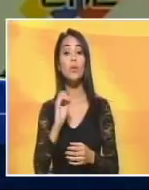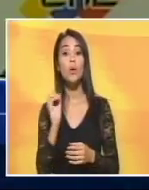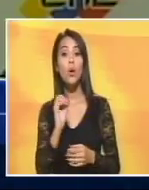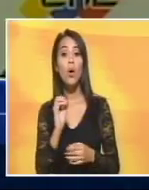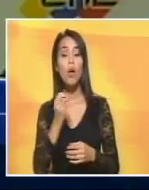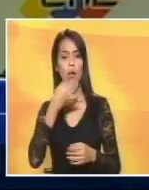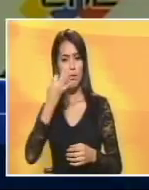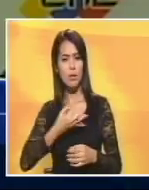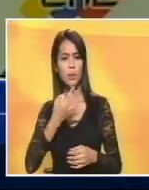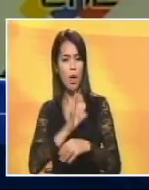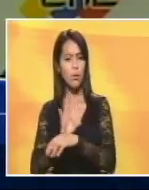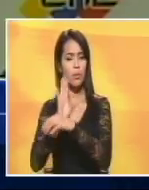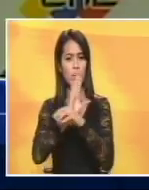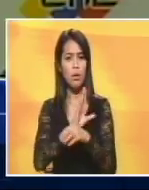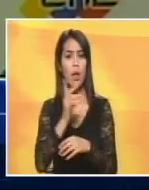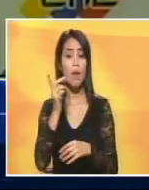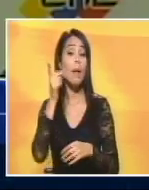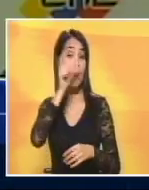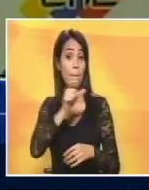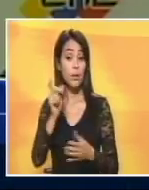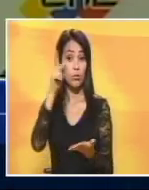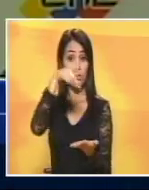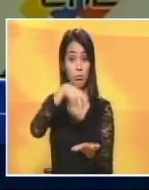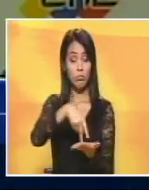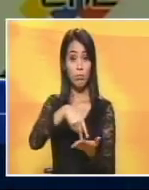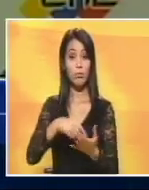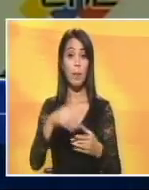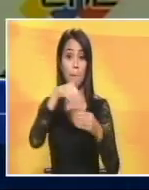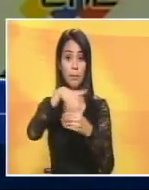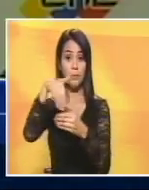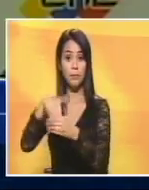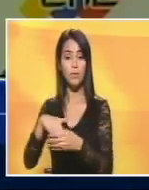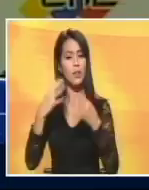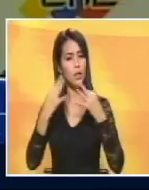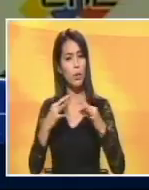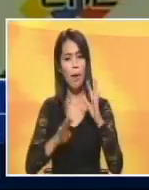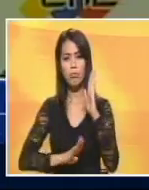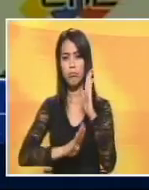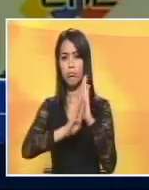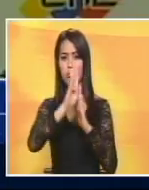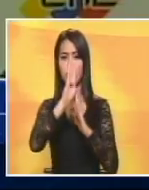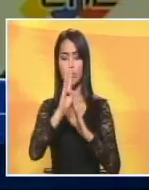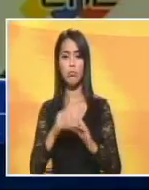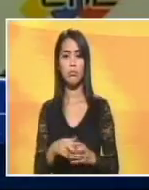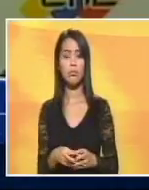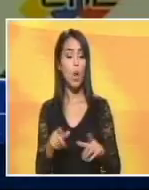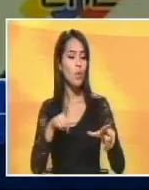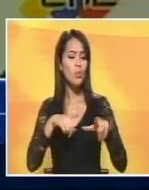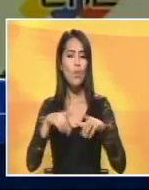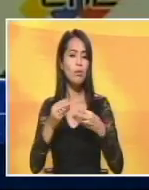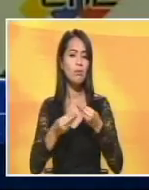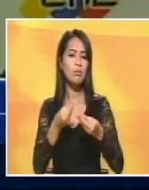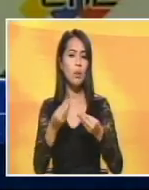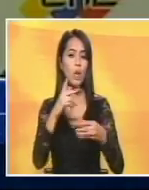la seguridad de los electores y las electoras y el normal desarrollo de cualquier evento electoral.